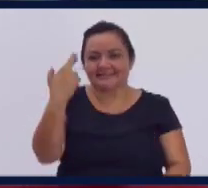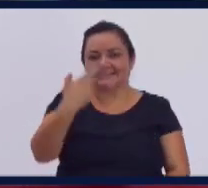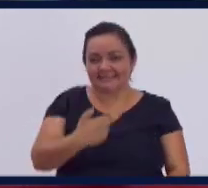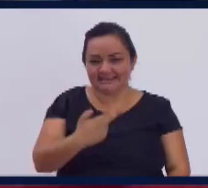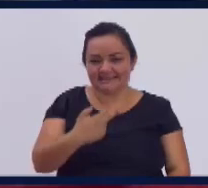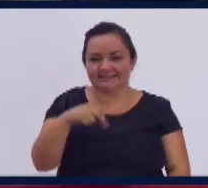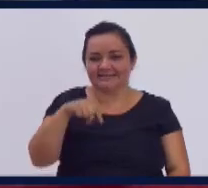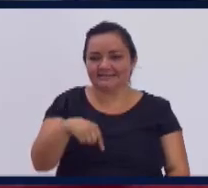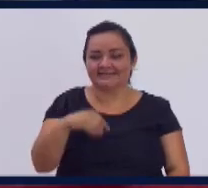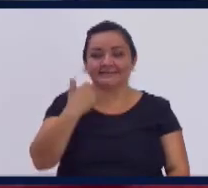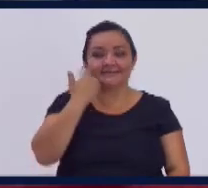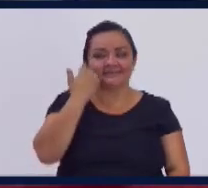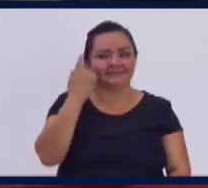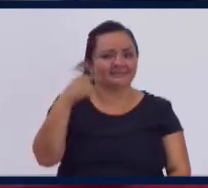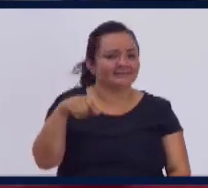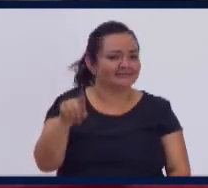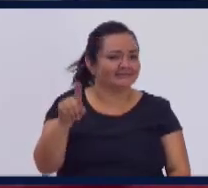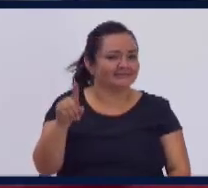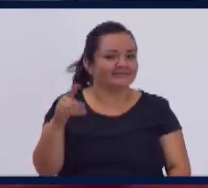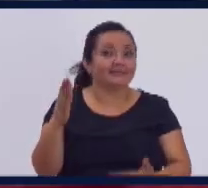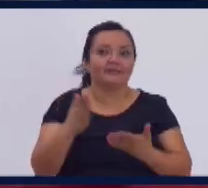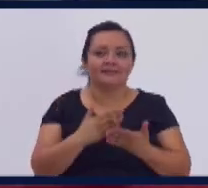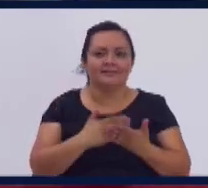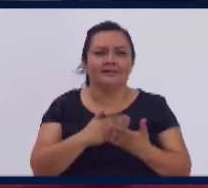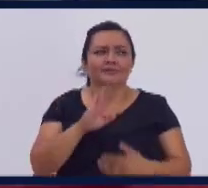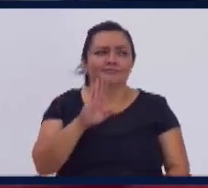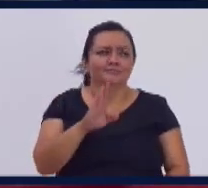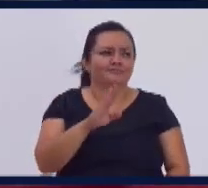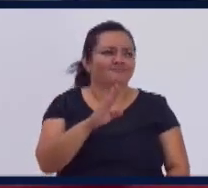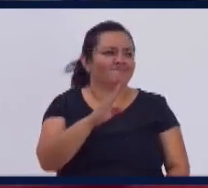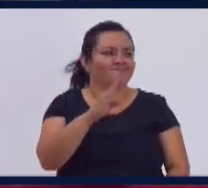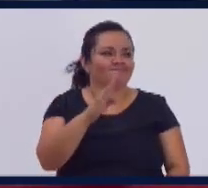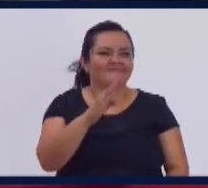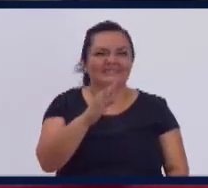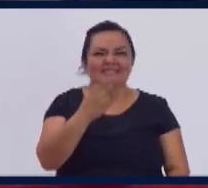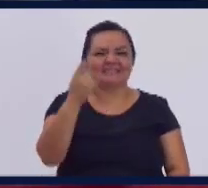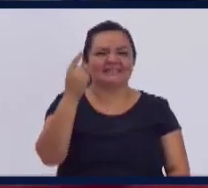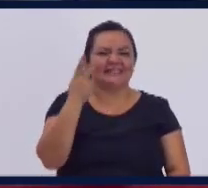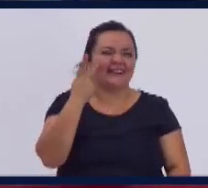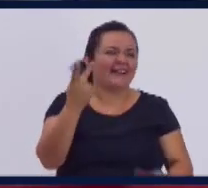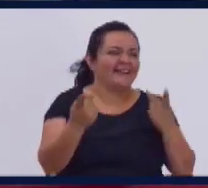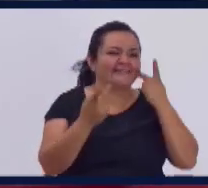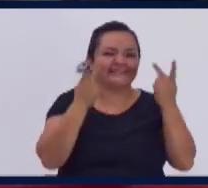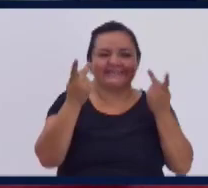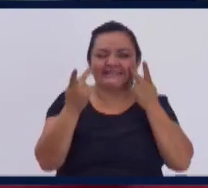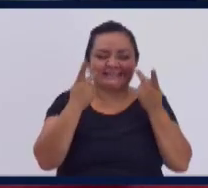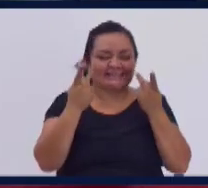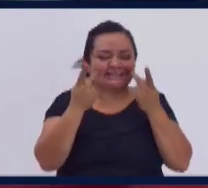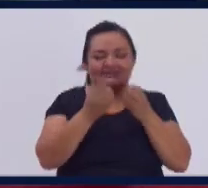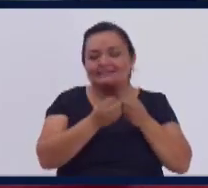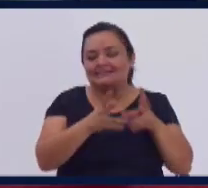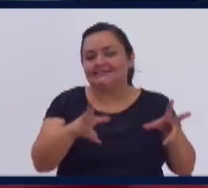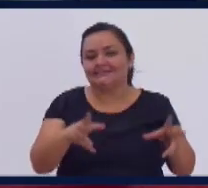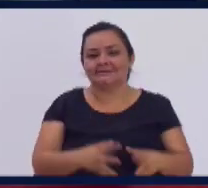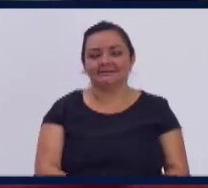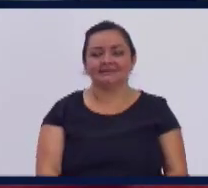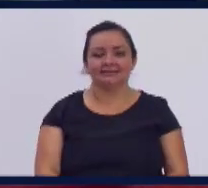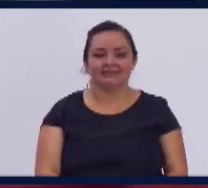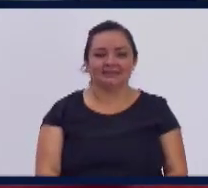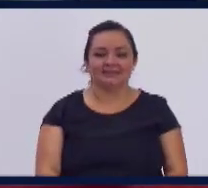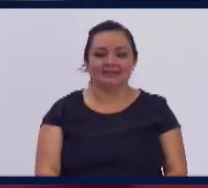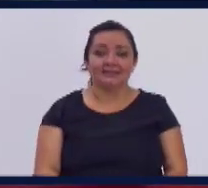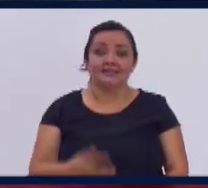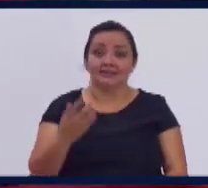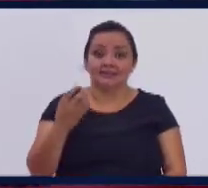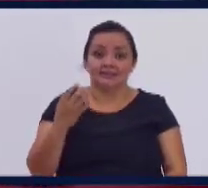de este muchacho que se fue a estudiar, que fracasó en sus estudios, que se fue a vagar, que se gastó el dinero. Y